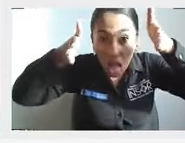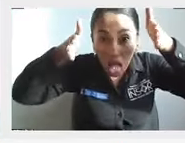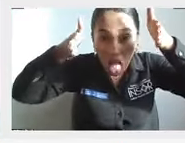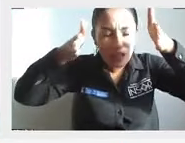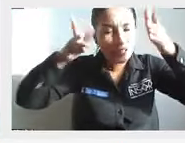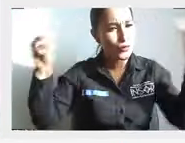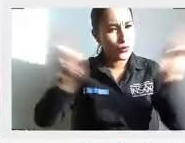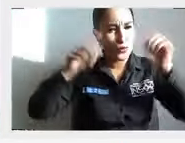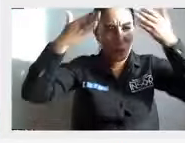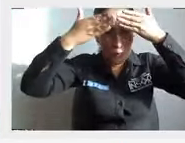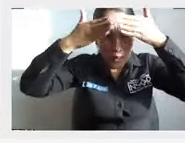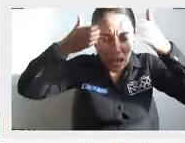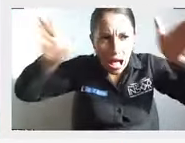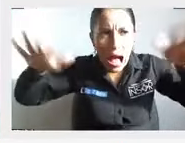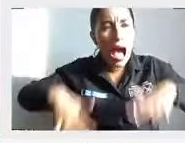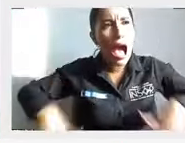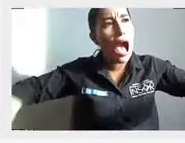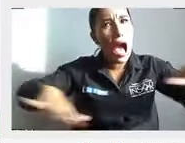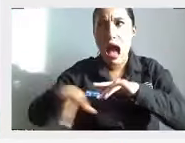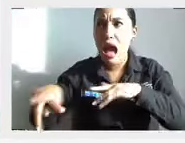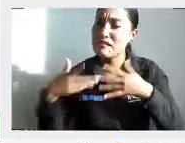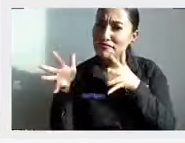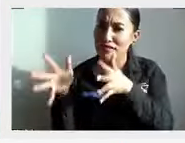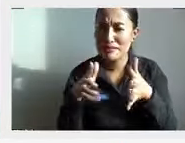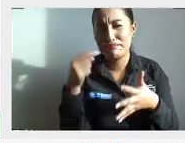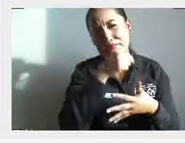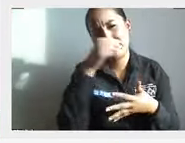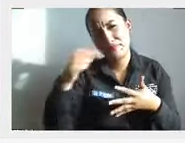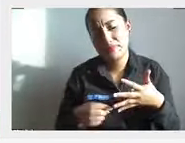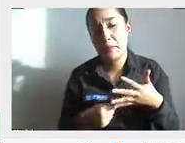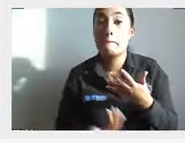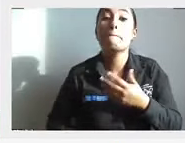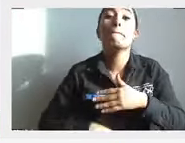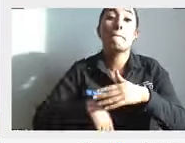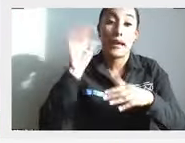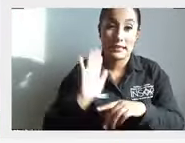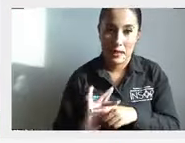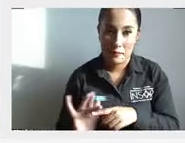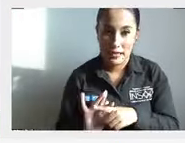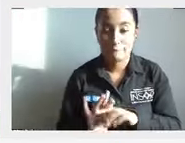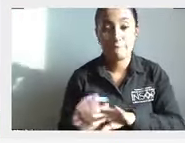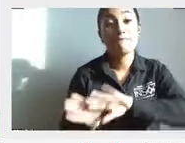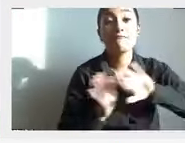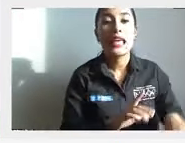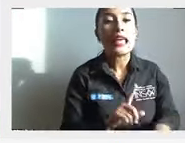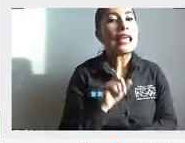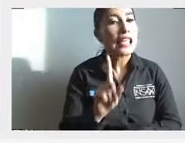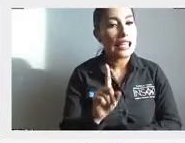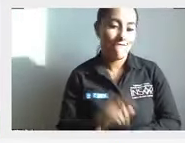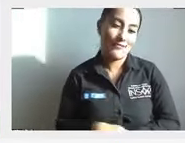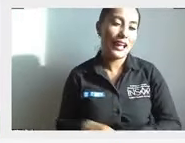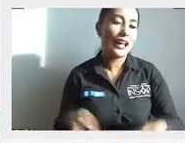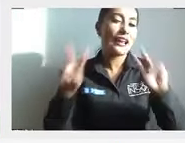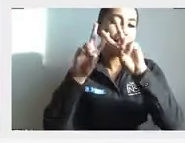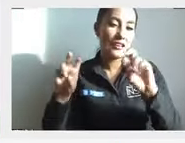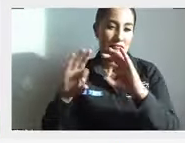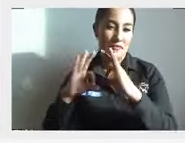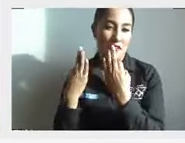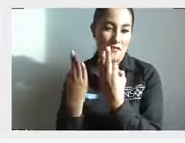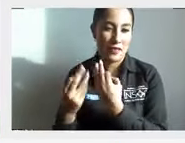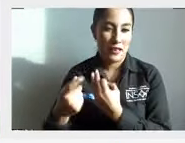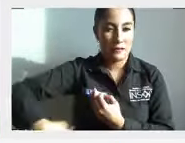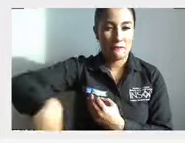forma de enseñar y poder establecer muchas otras. Y con las familias, yo siempre digo que no podemos